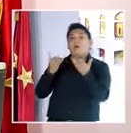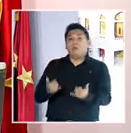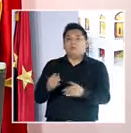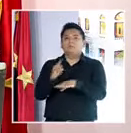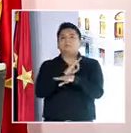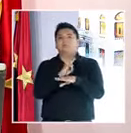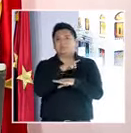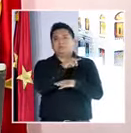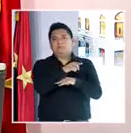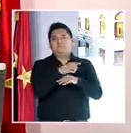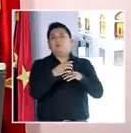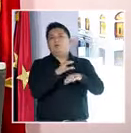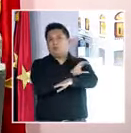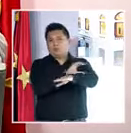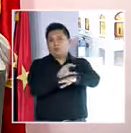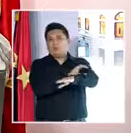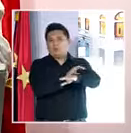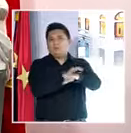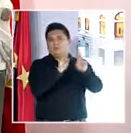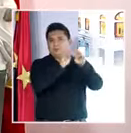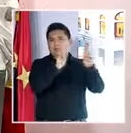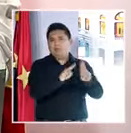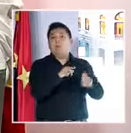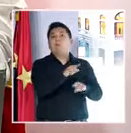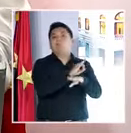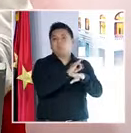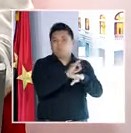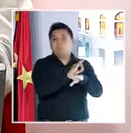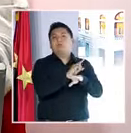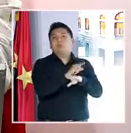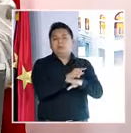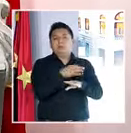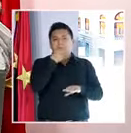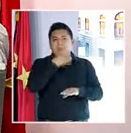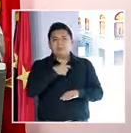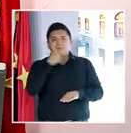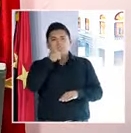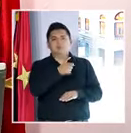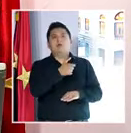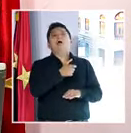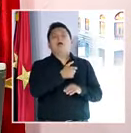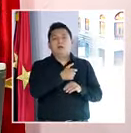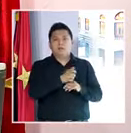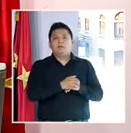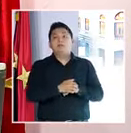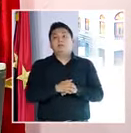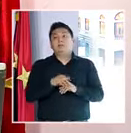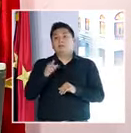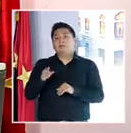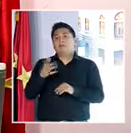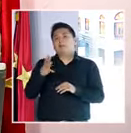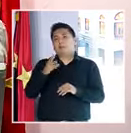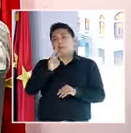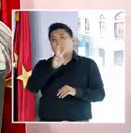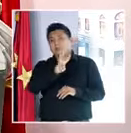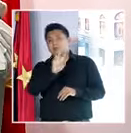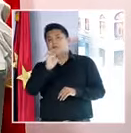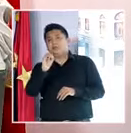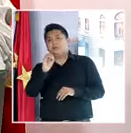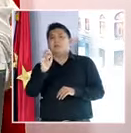significado que en los procesos de contratación pasemos de uno o dos oferentes a más de 30 o